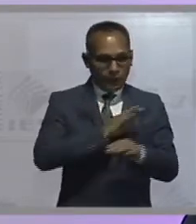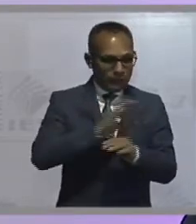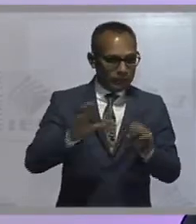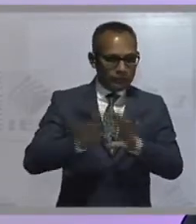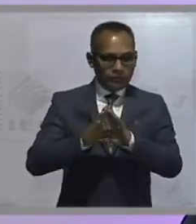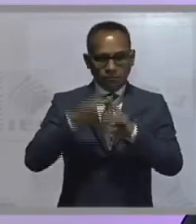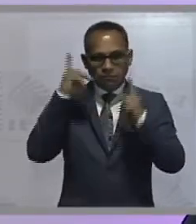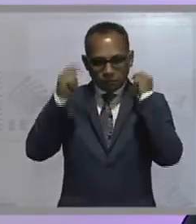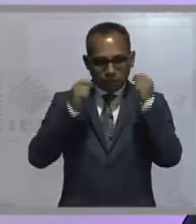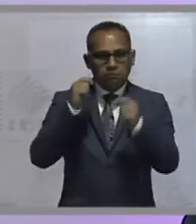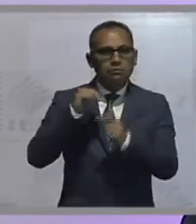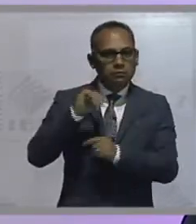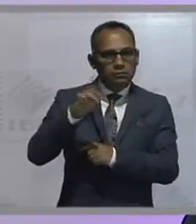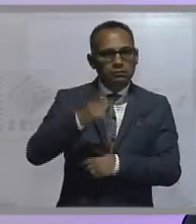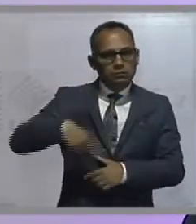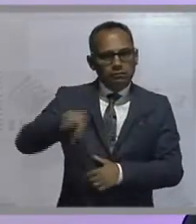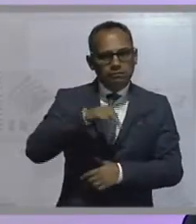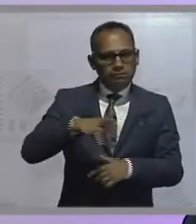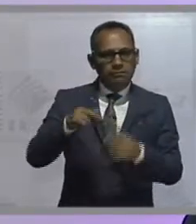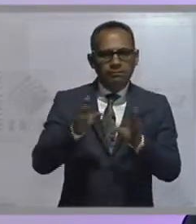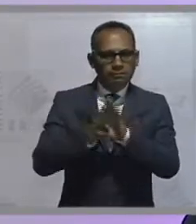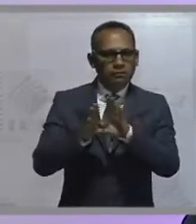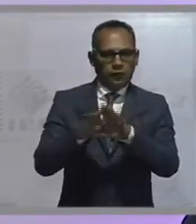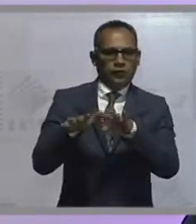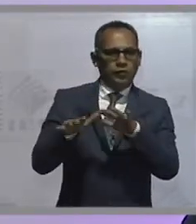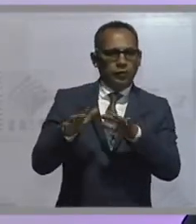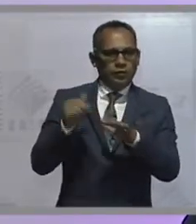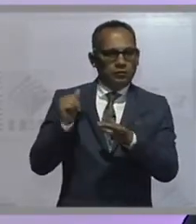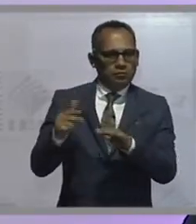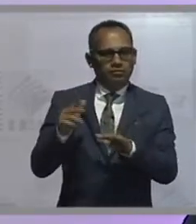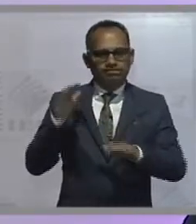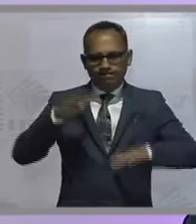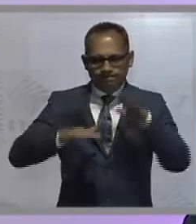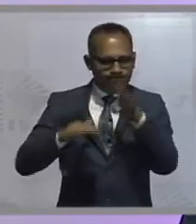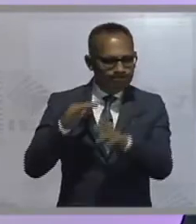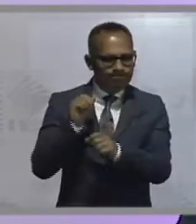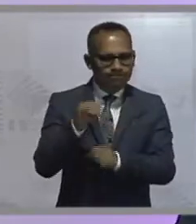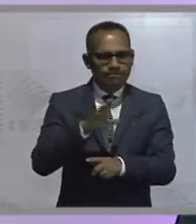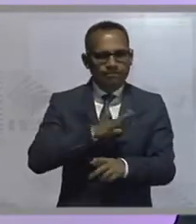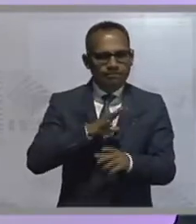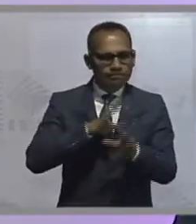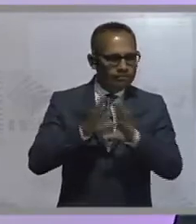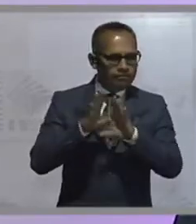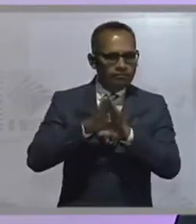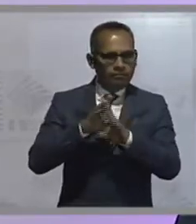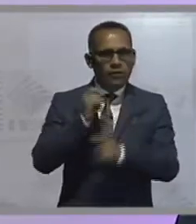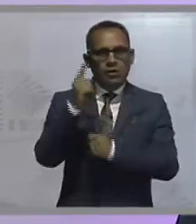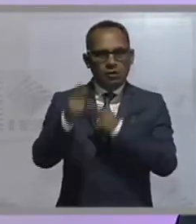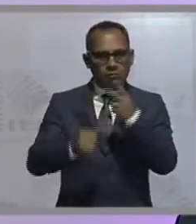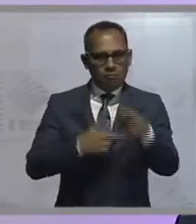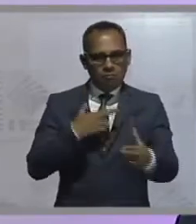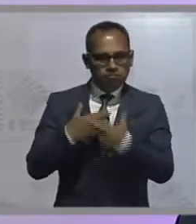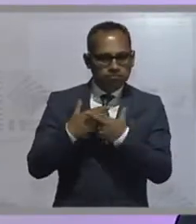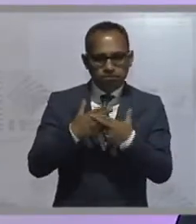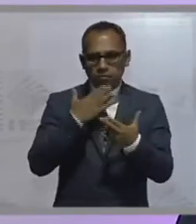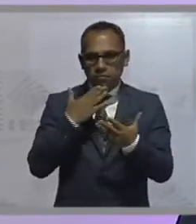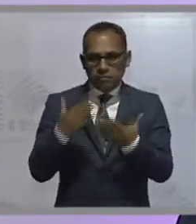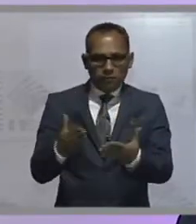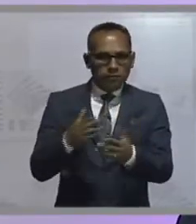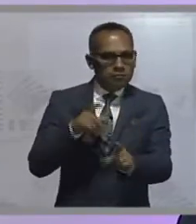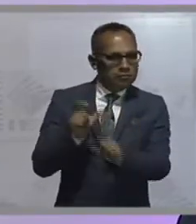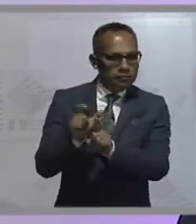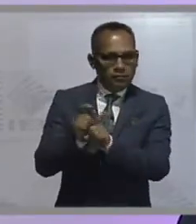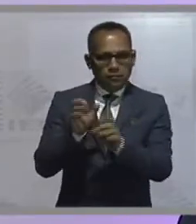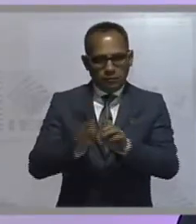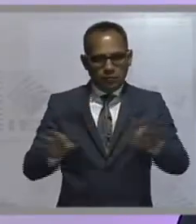pueblo mágico balnearios y un territorio considerado reserva de la biósfera lucharemos por mejorar los servicios y